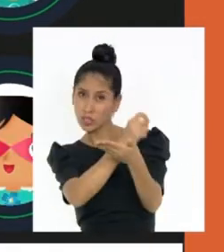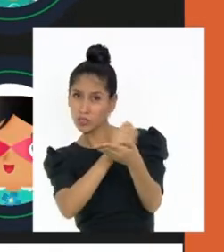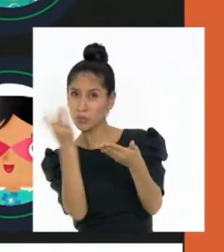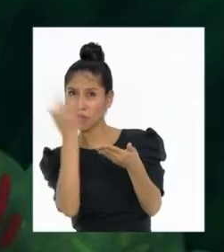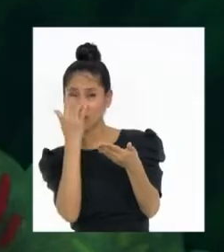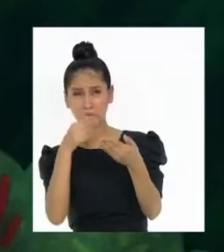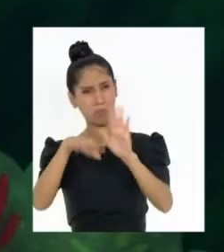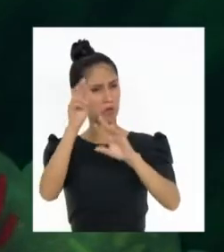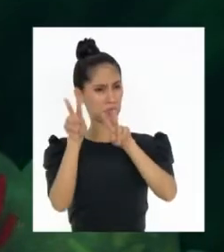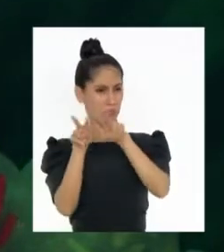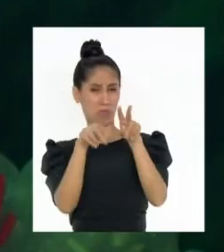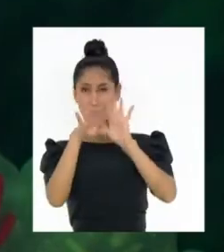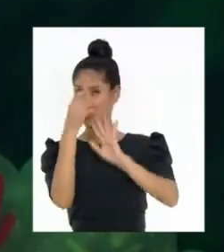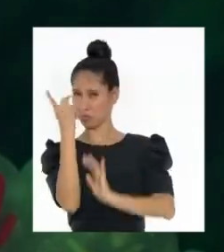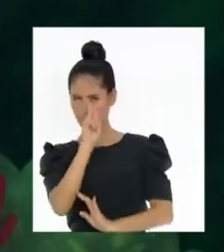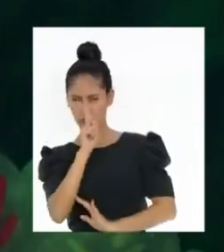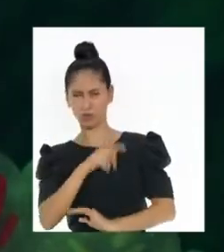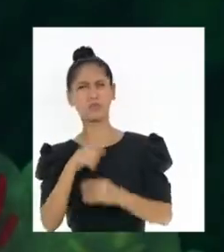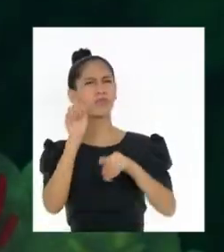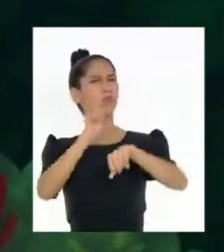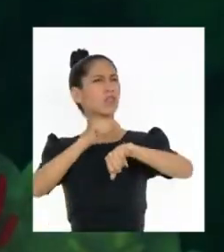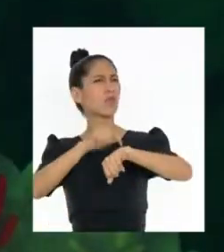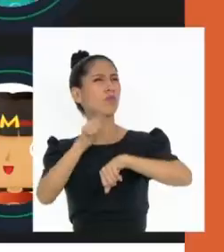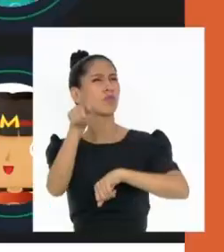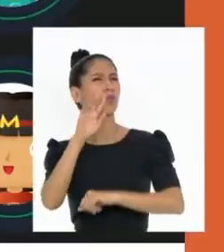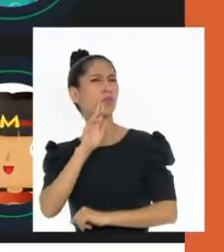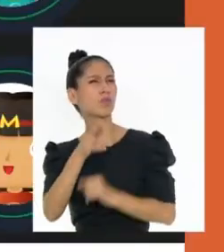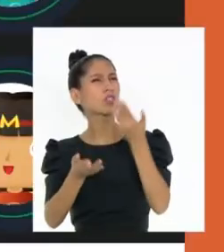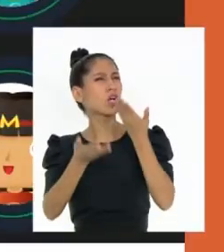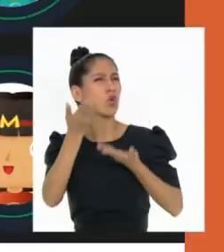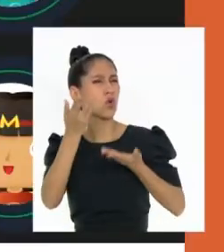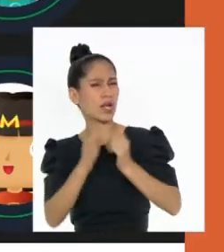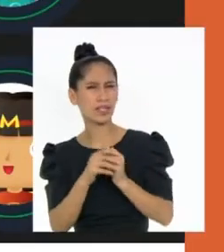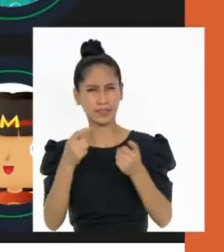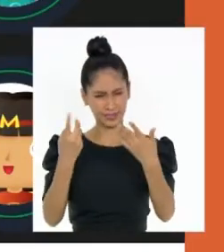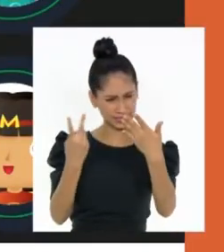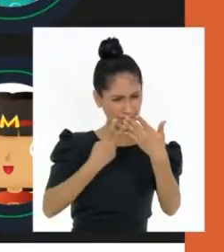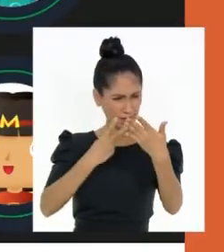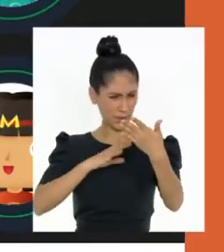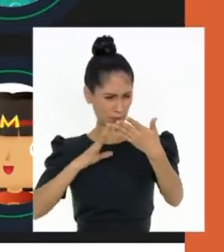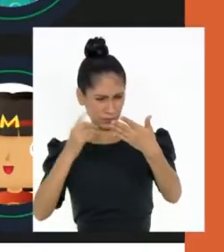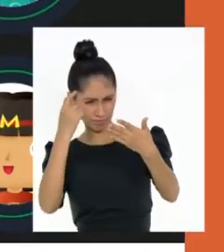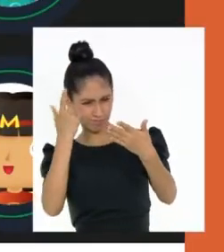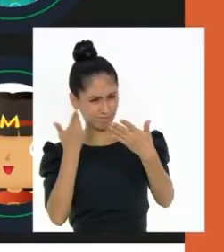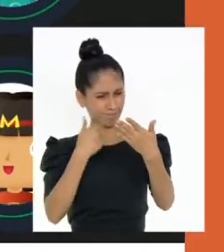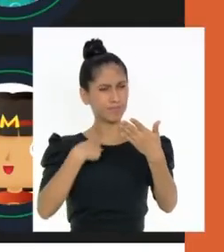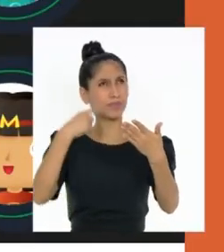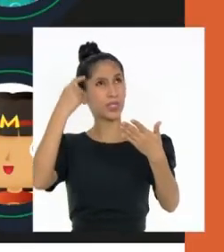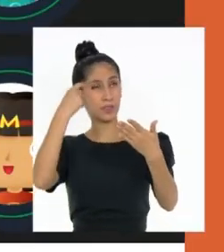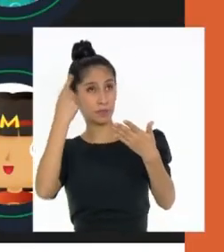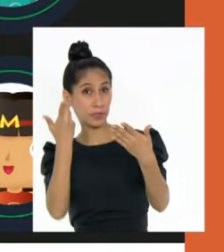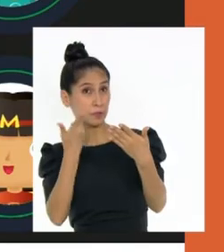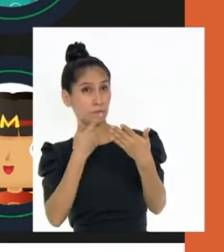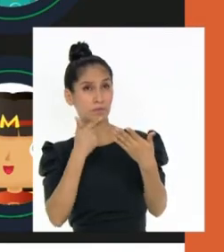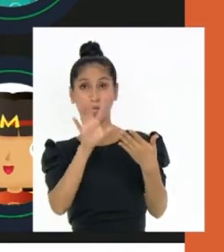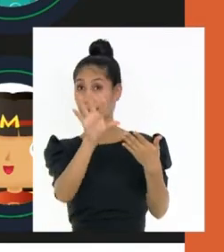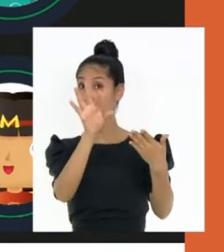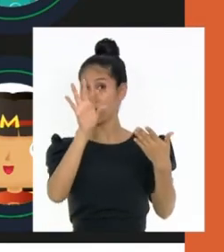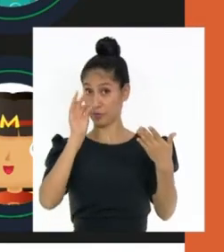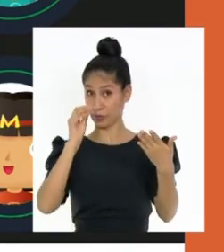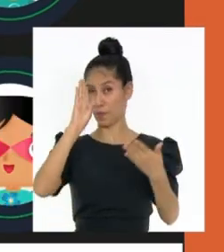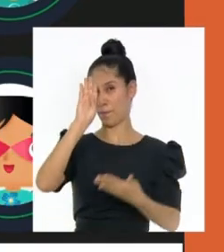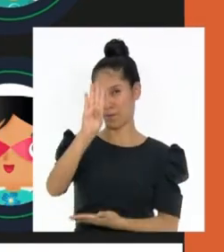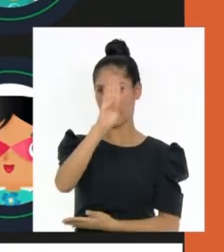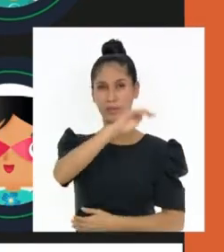completo? Tiempo. ¿Cuál es su respuesta final? Estábamos a punto de decidir. Creo que no nos queda otra que la opción